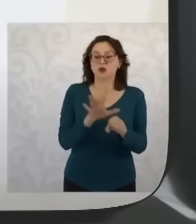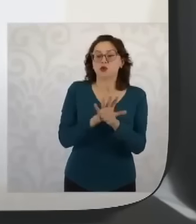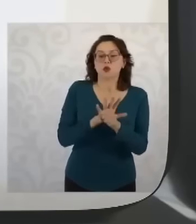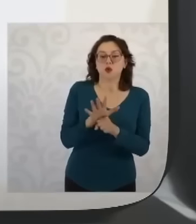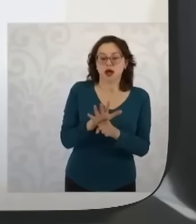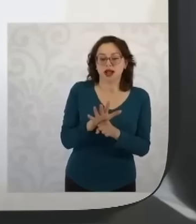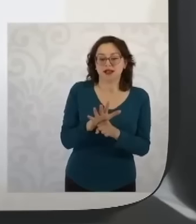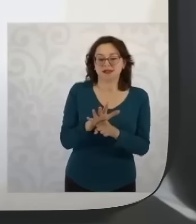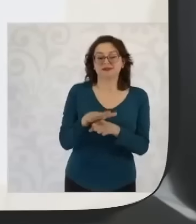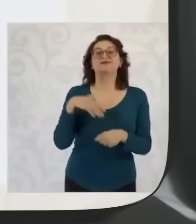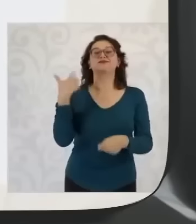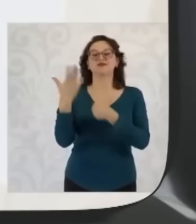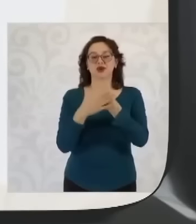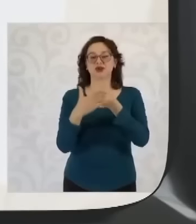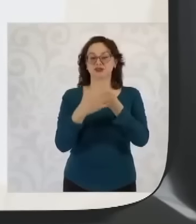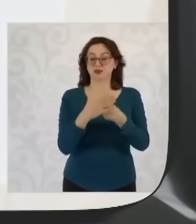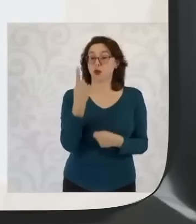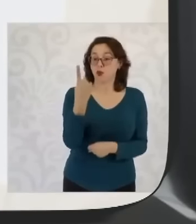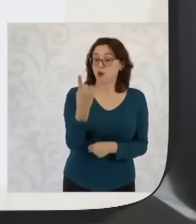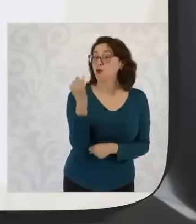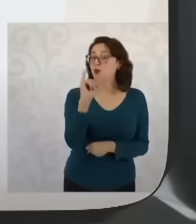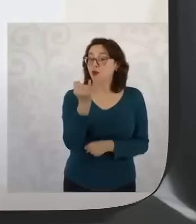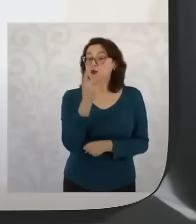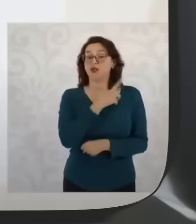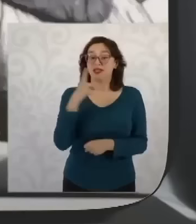que votar el 1 de junio.